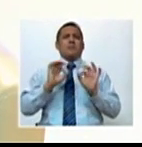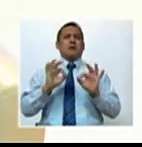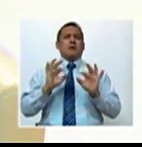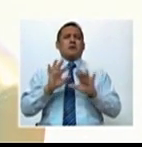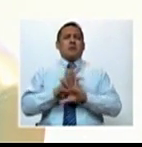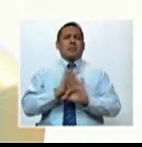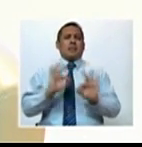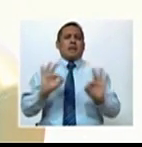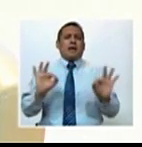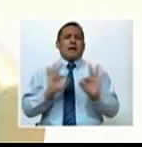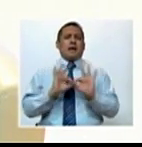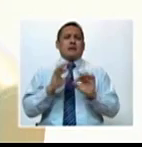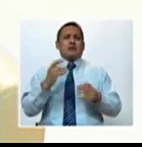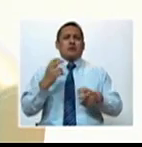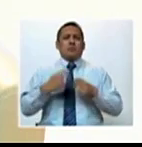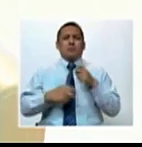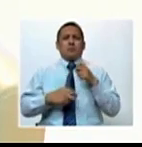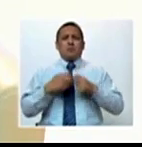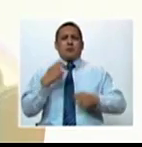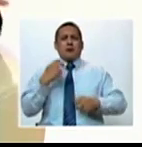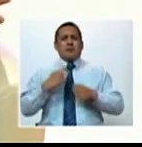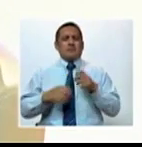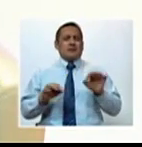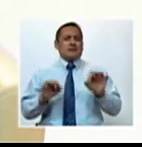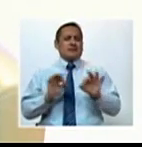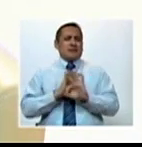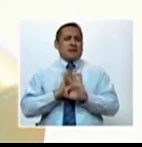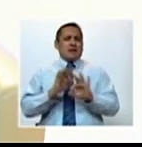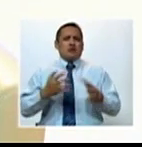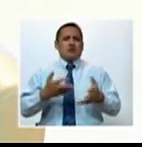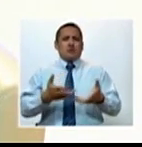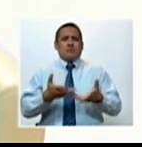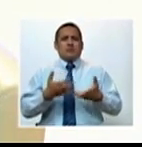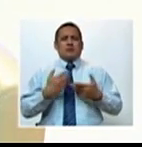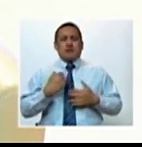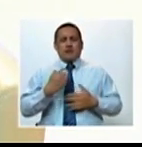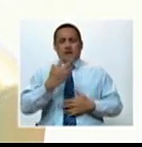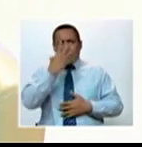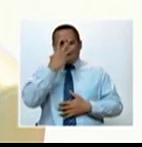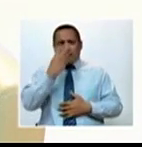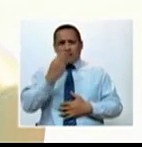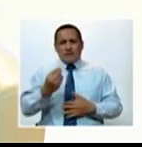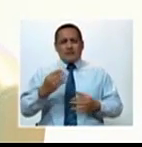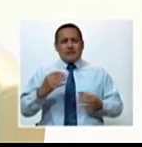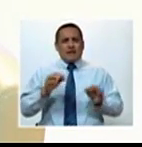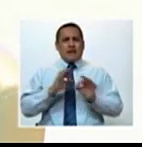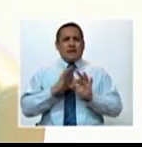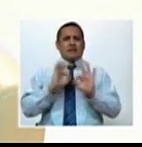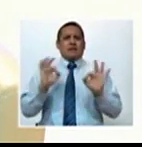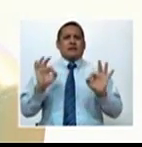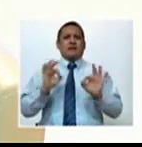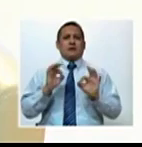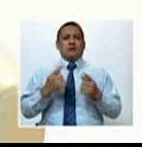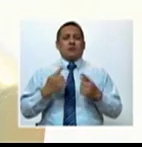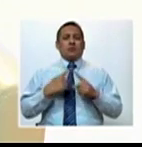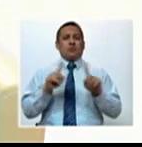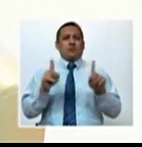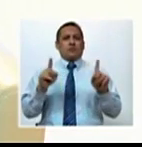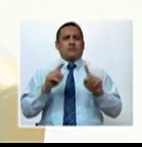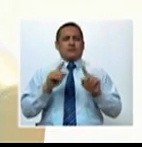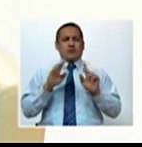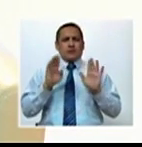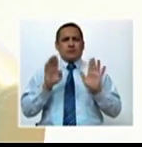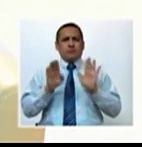de problemas, la marihuana no genera adicción, etcétera, etcétera. Cuando es todo lo contrario,